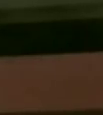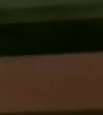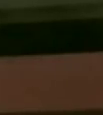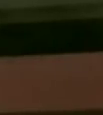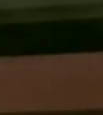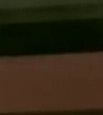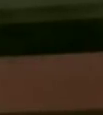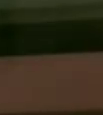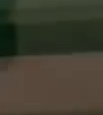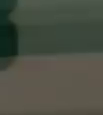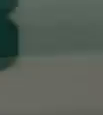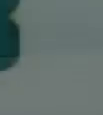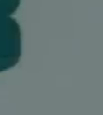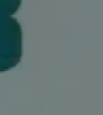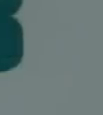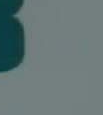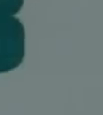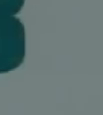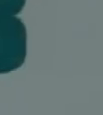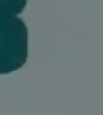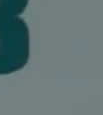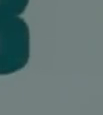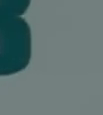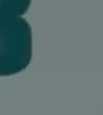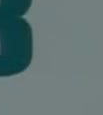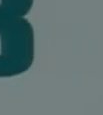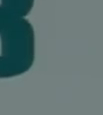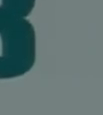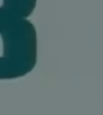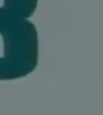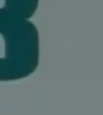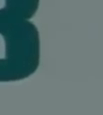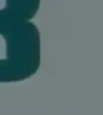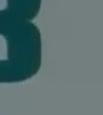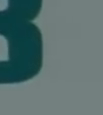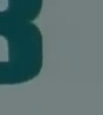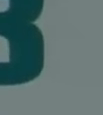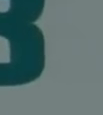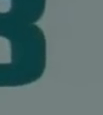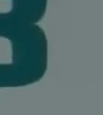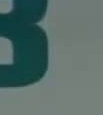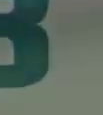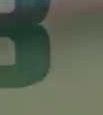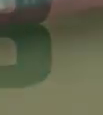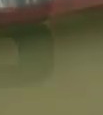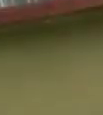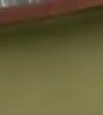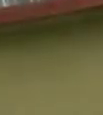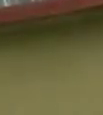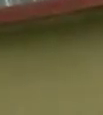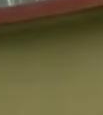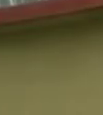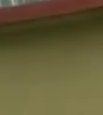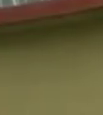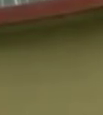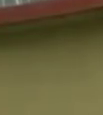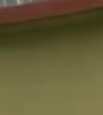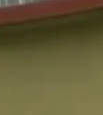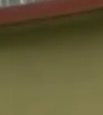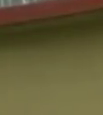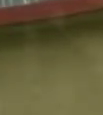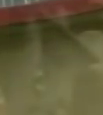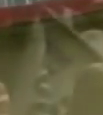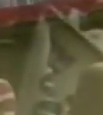se realiza en Venezuela. Continúa el jefe de Estado conversando con las personalidades